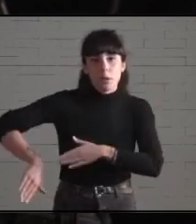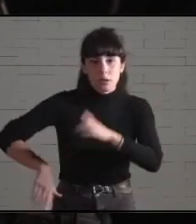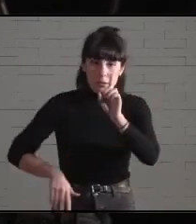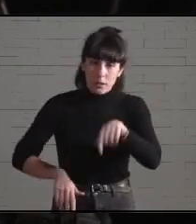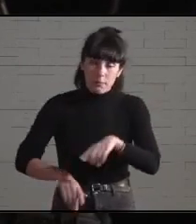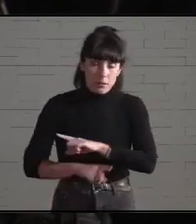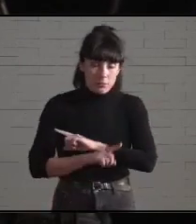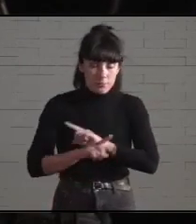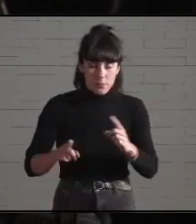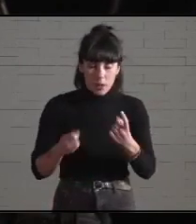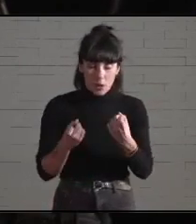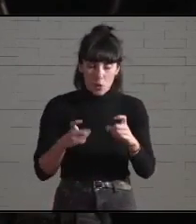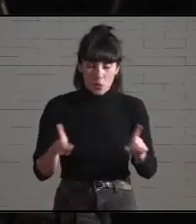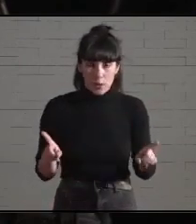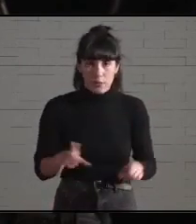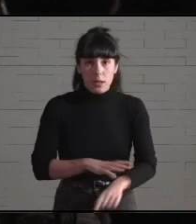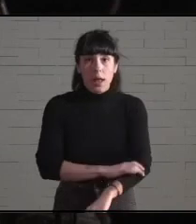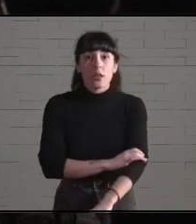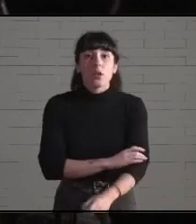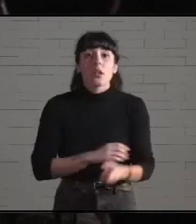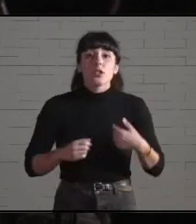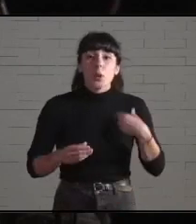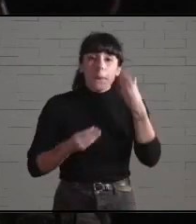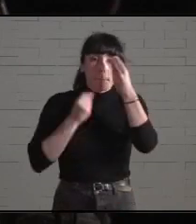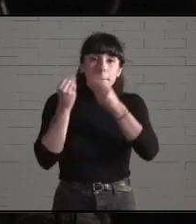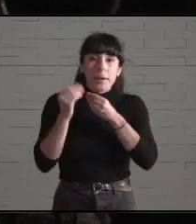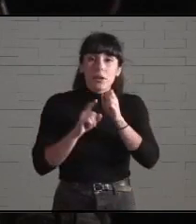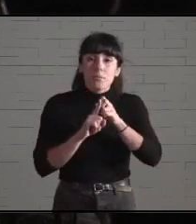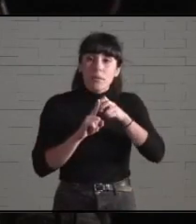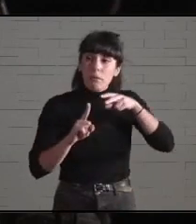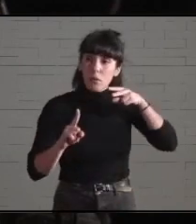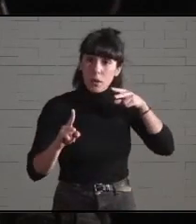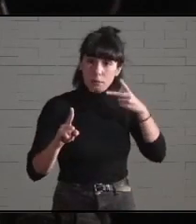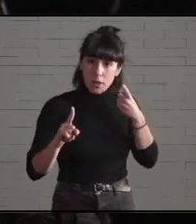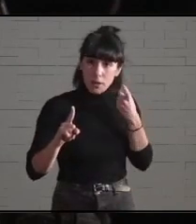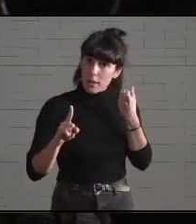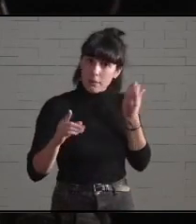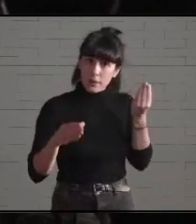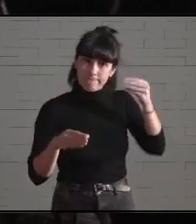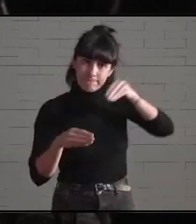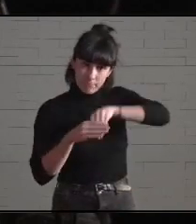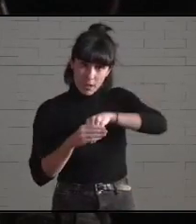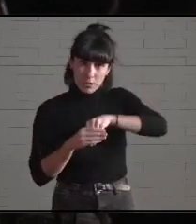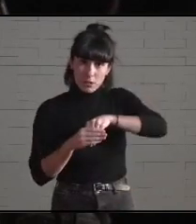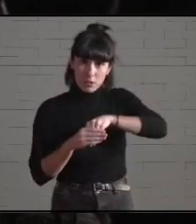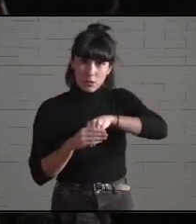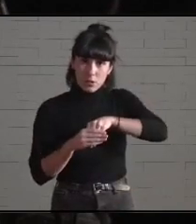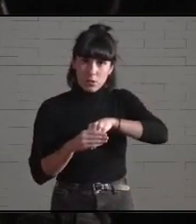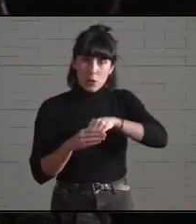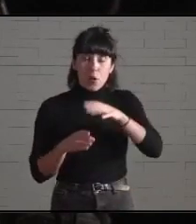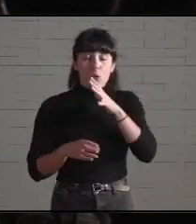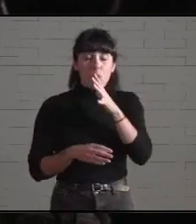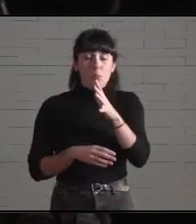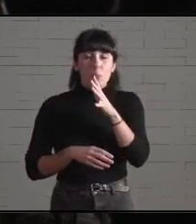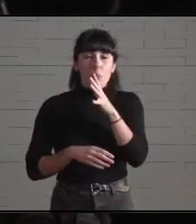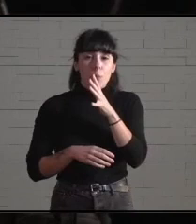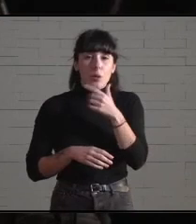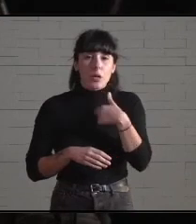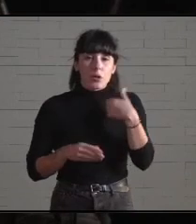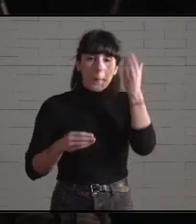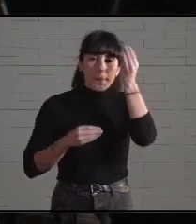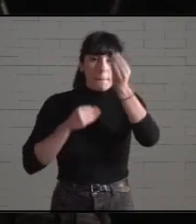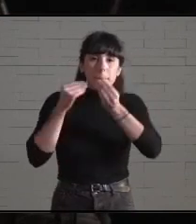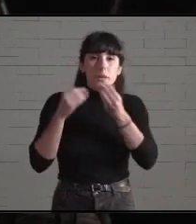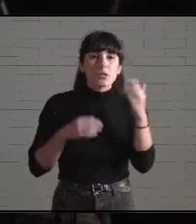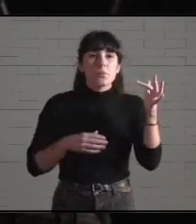creo que ese enfoque de infancia creo que se debe integrar y se debe buscar, porque creo que es muy positivo